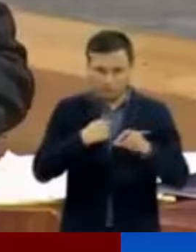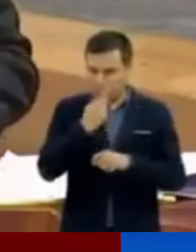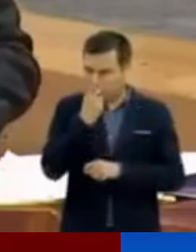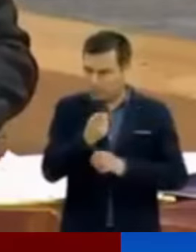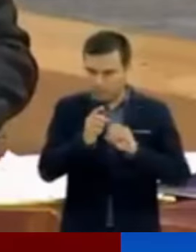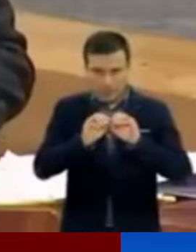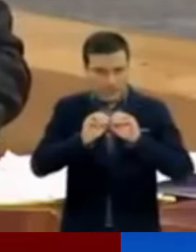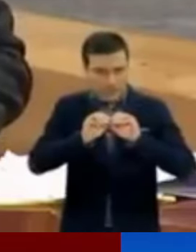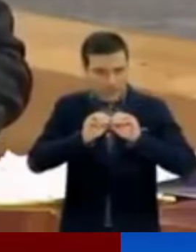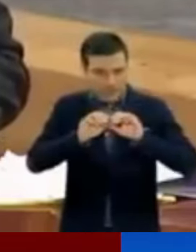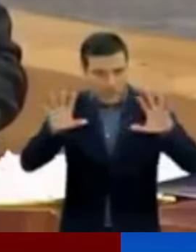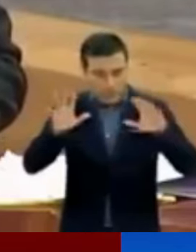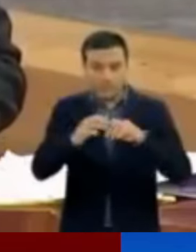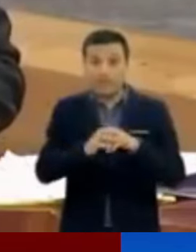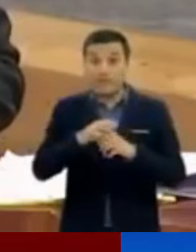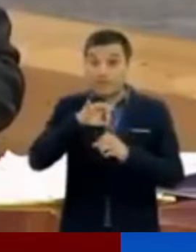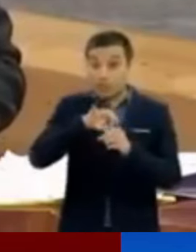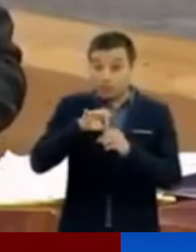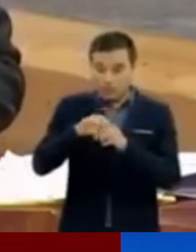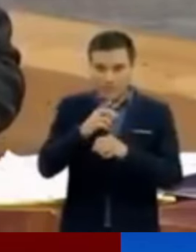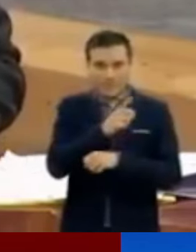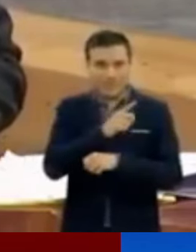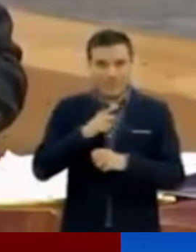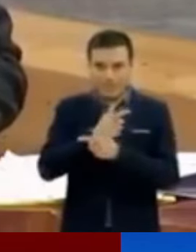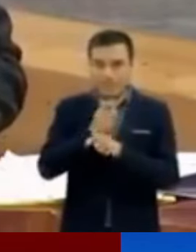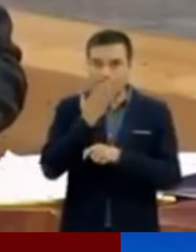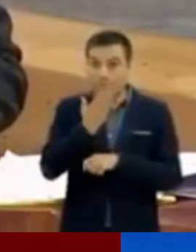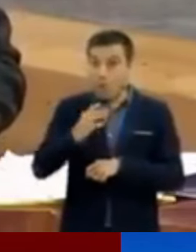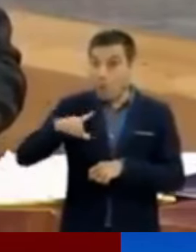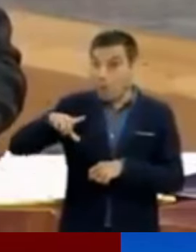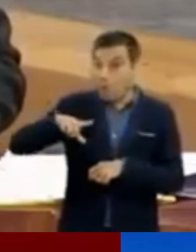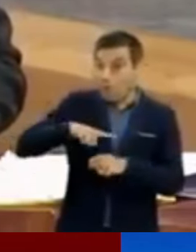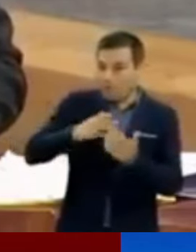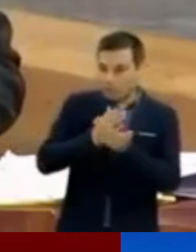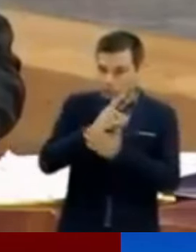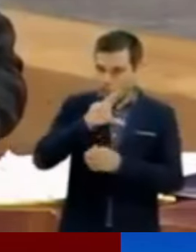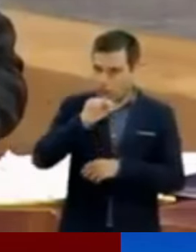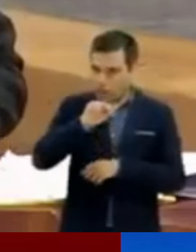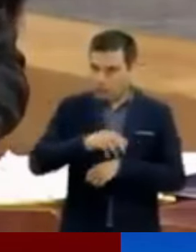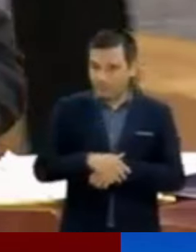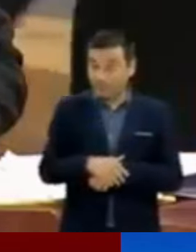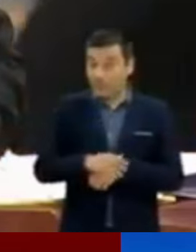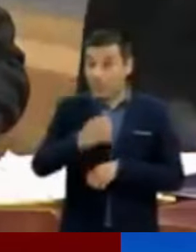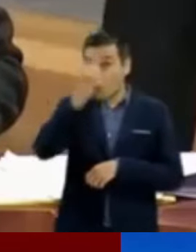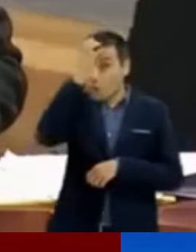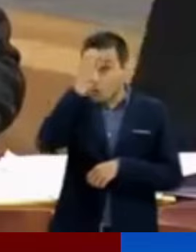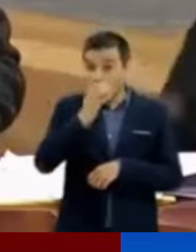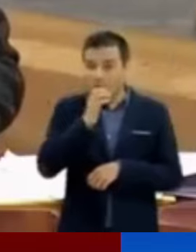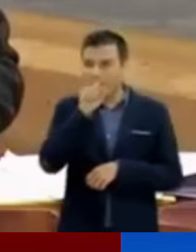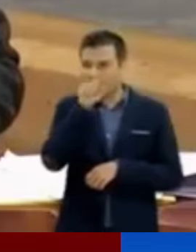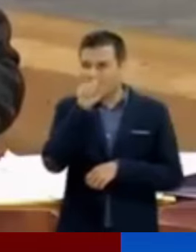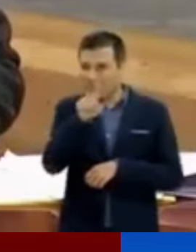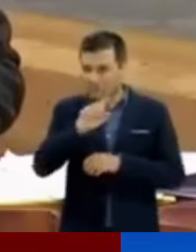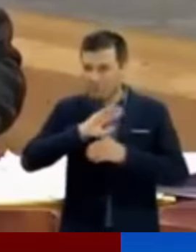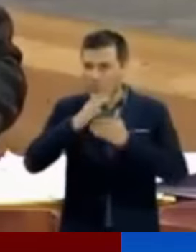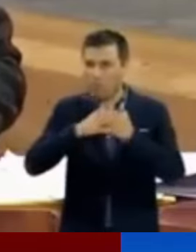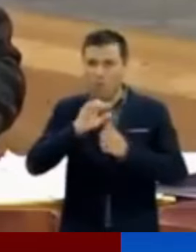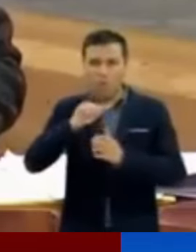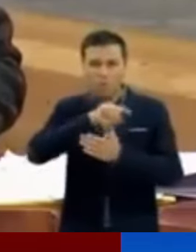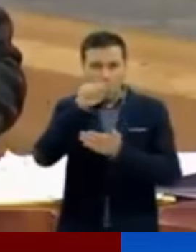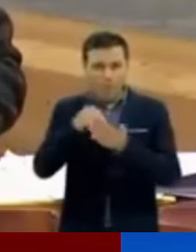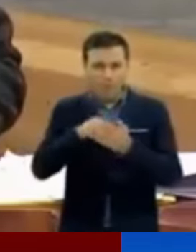todas sus letras, elecciones libres sí, intervención gubernamental no. Coahuila y todas las elecciones que vengan